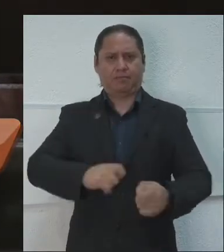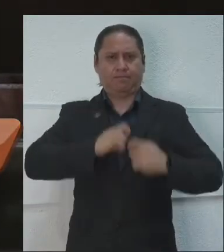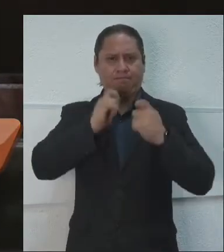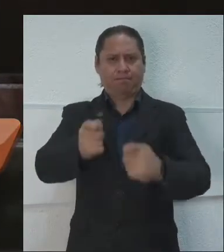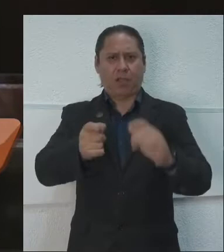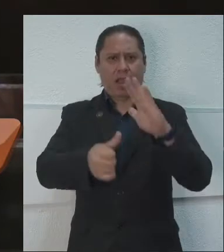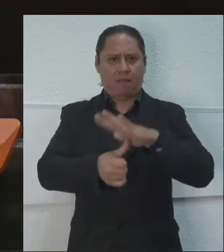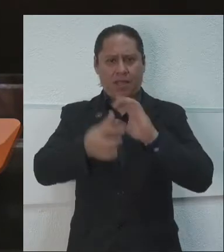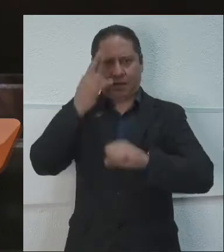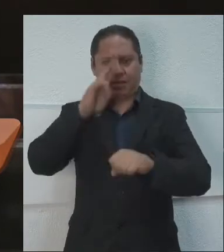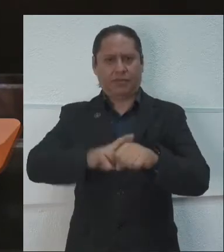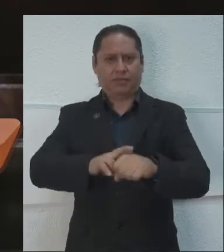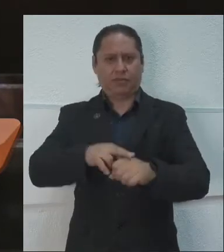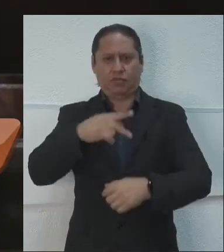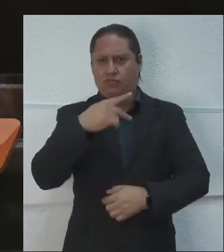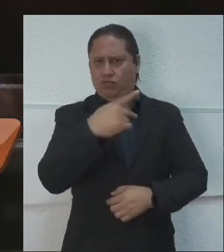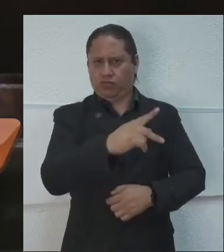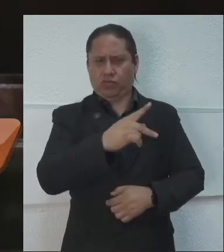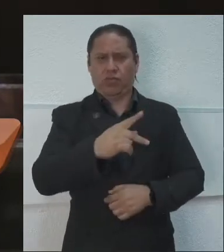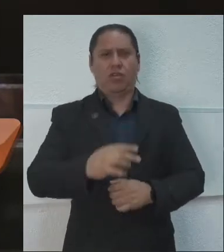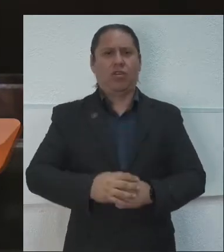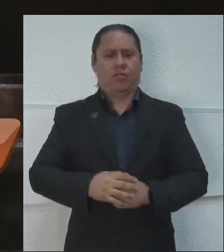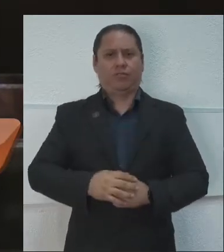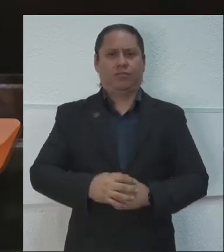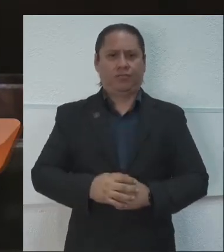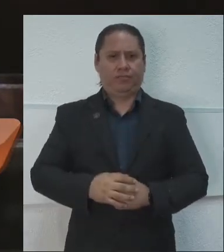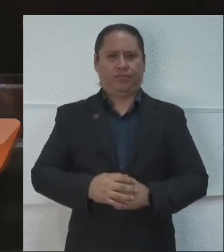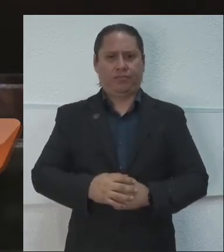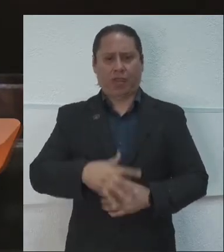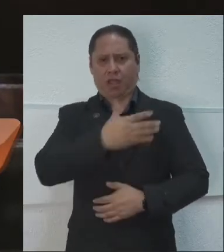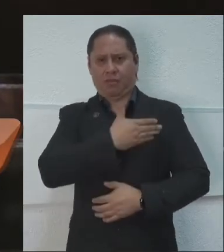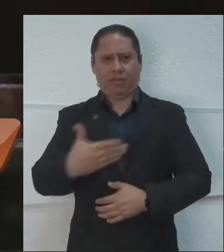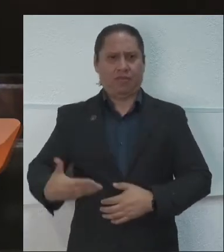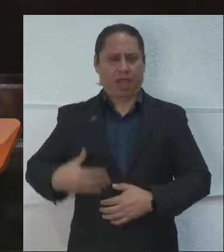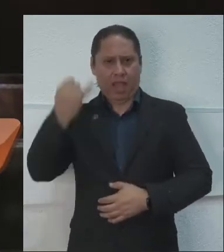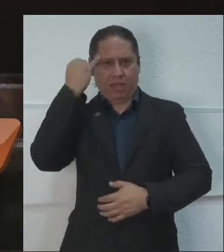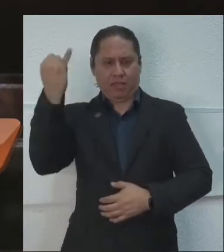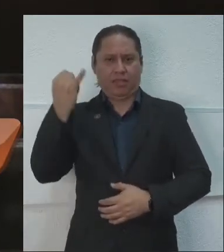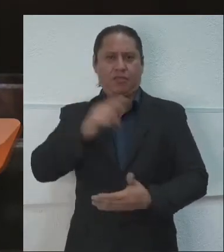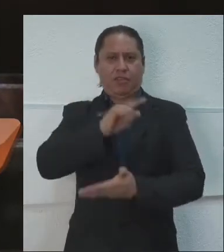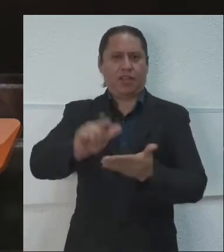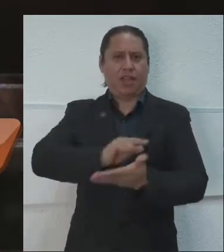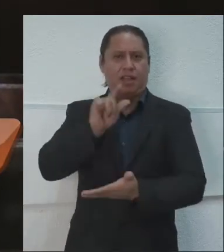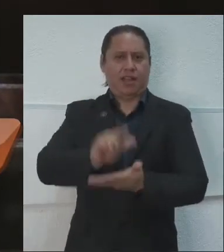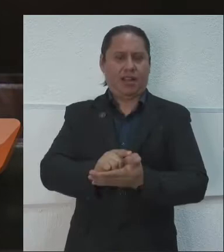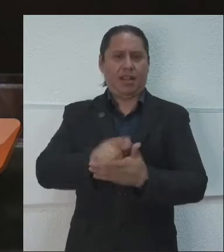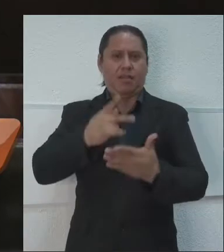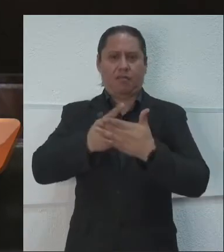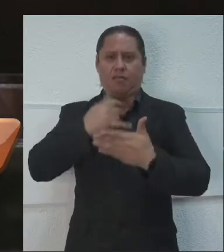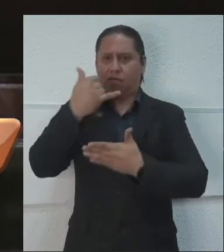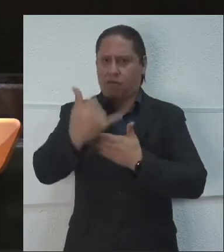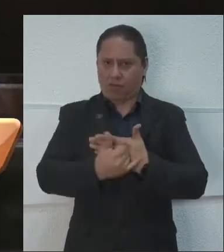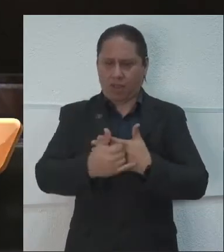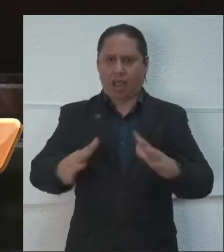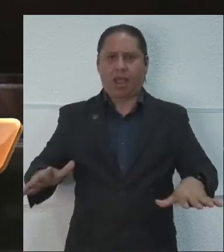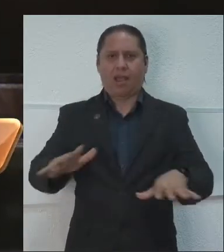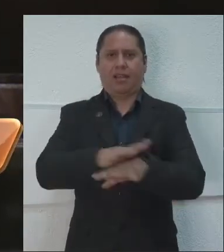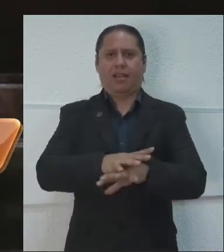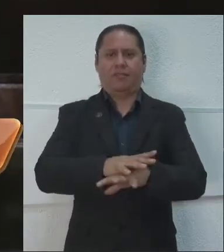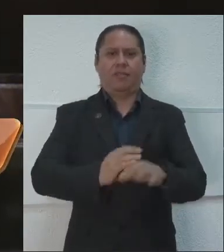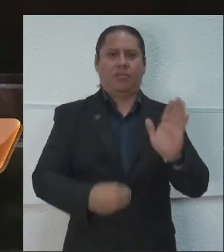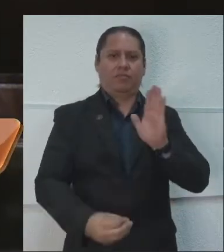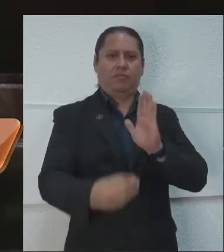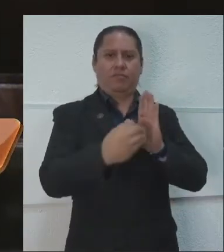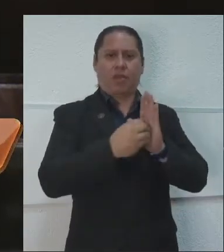a la mesa directiva que usted dignamente preside la iniciativa con proyecto de decreto por el que se reforma y adiciona